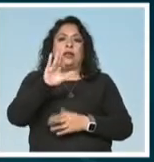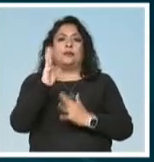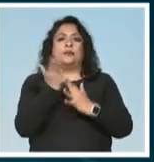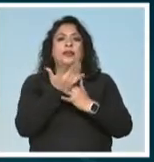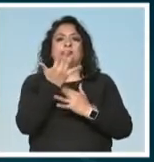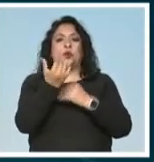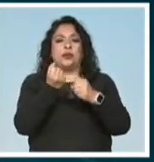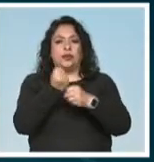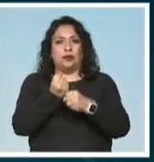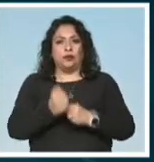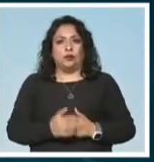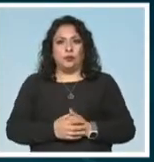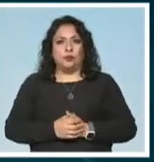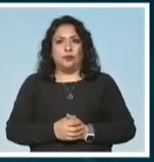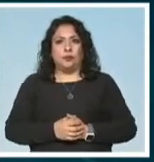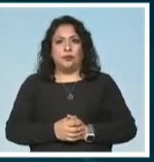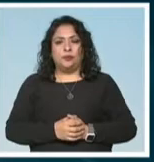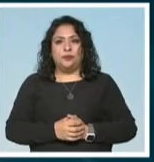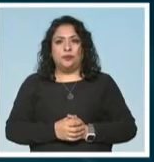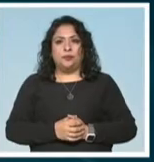siglo.